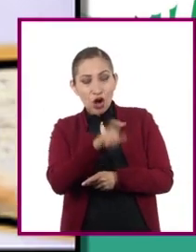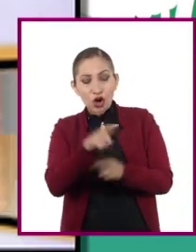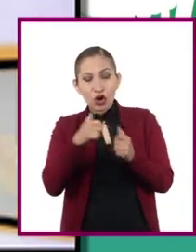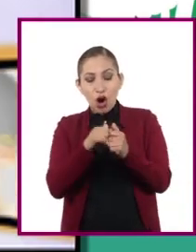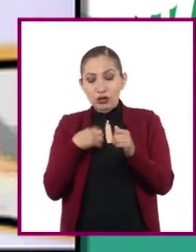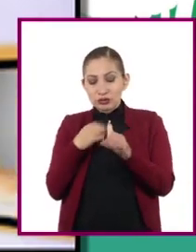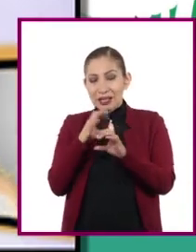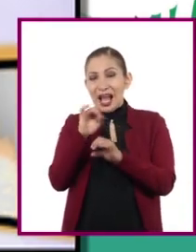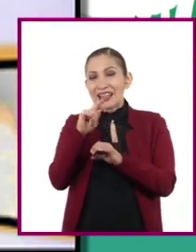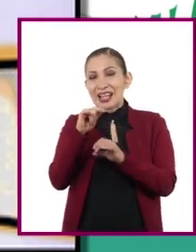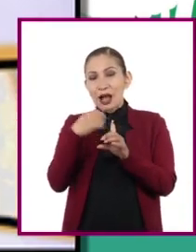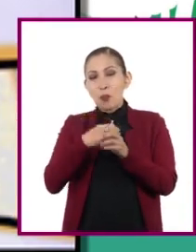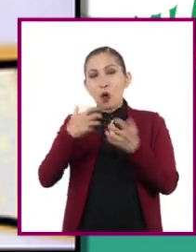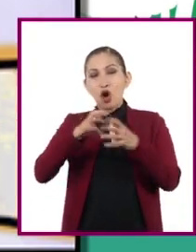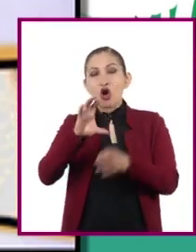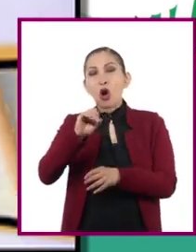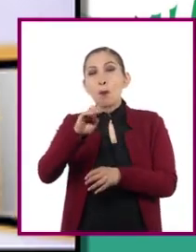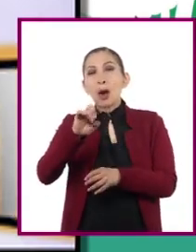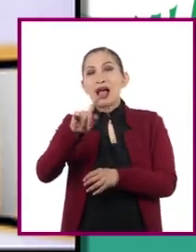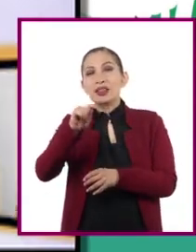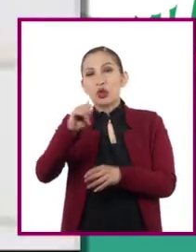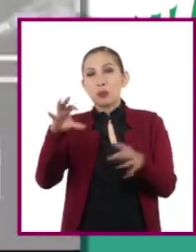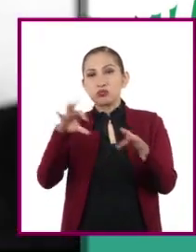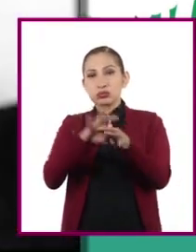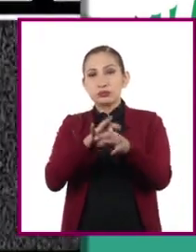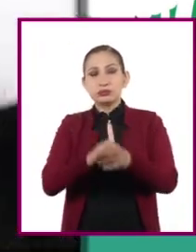base en catalizadores como el cobalto.